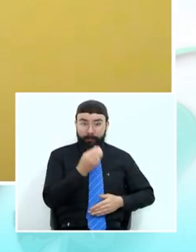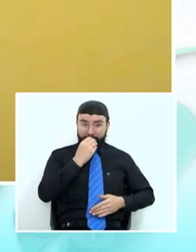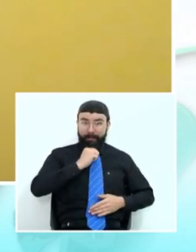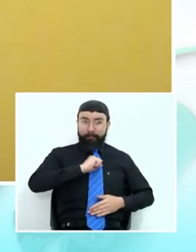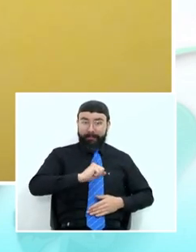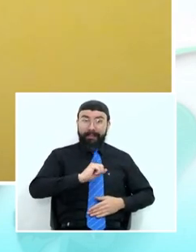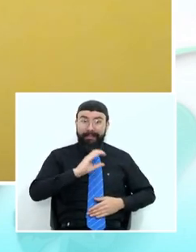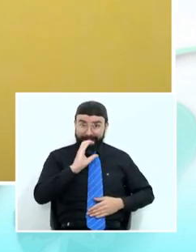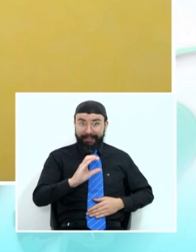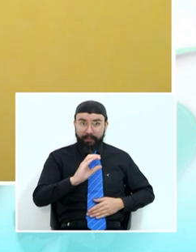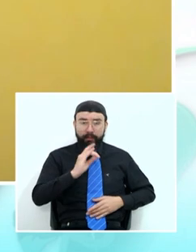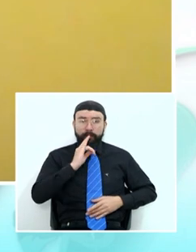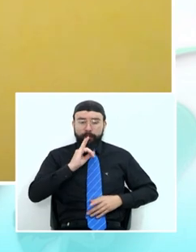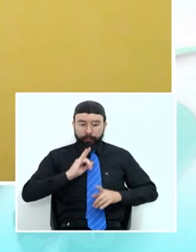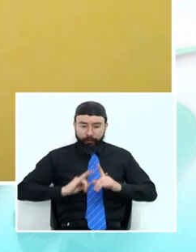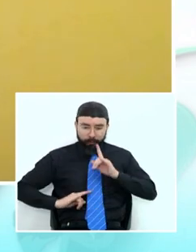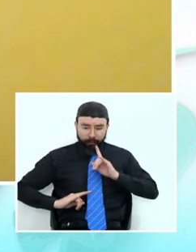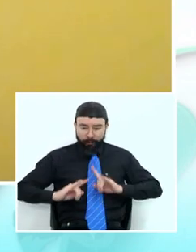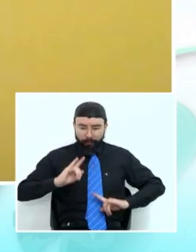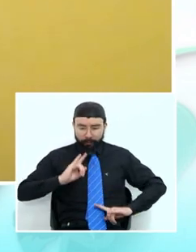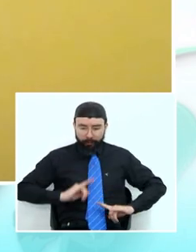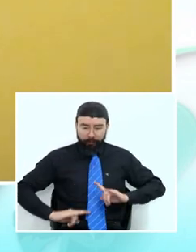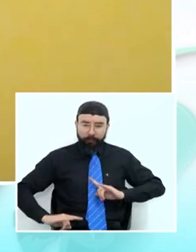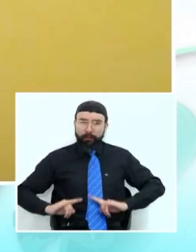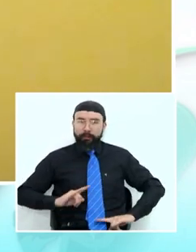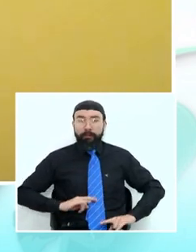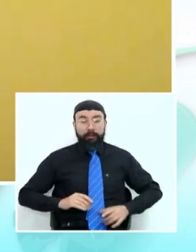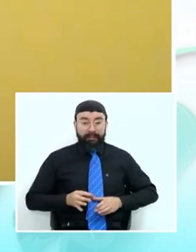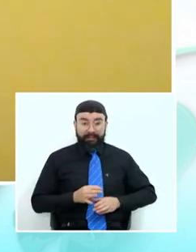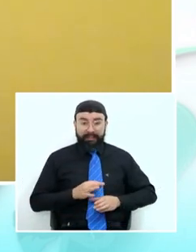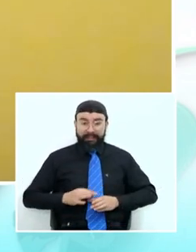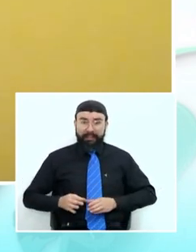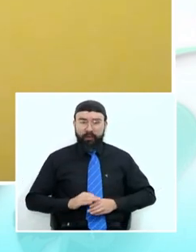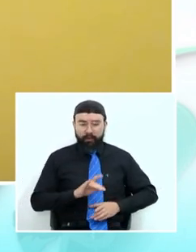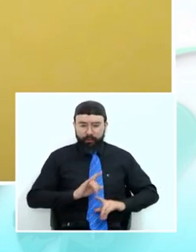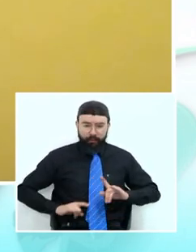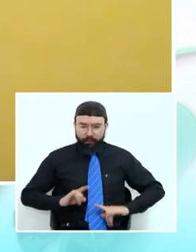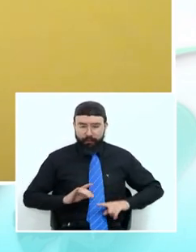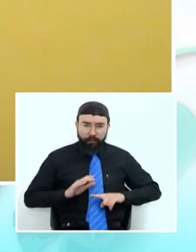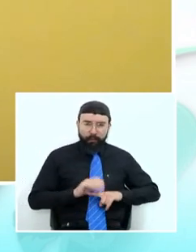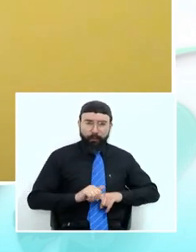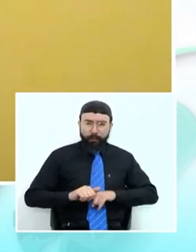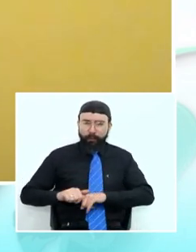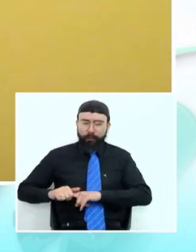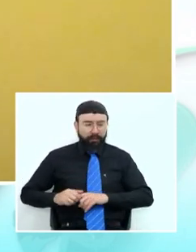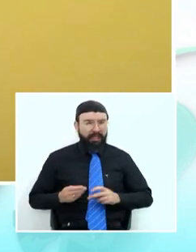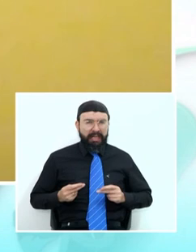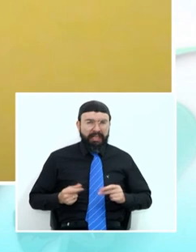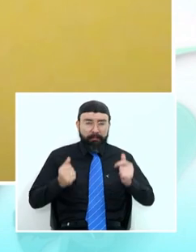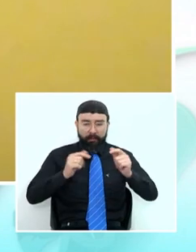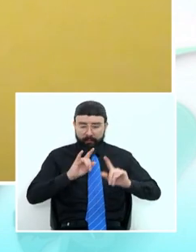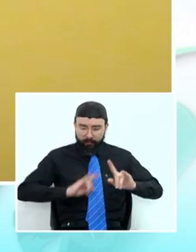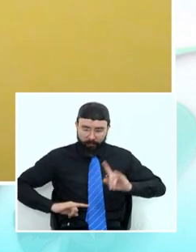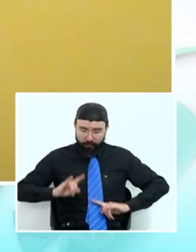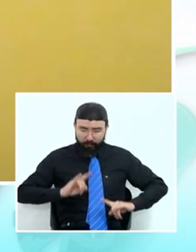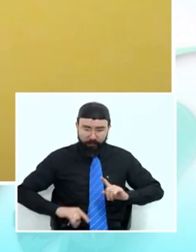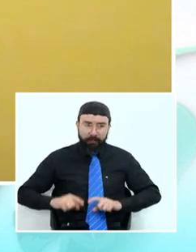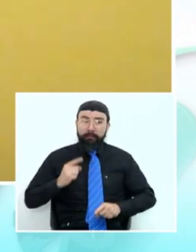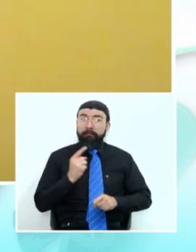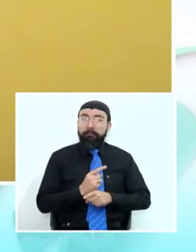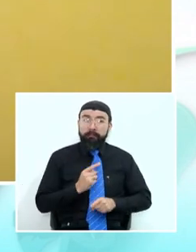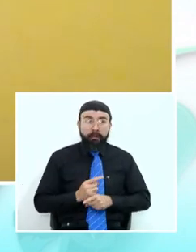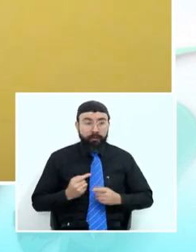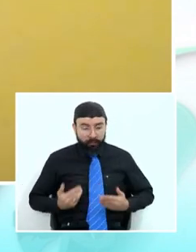se pueda traspasar la barrera celular y se pueda asimilar más rápidamente y el efecto a nivel